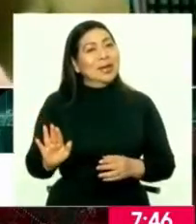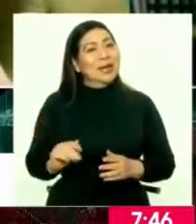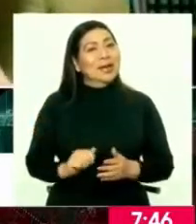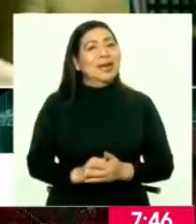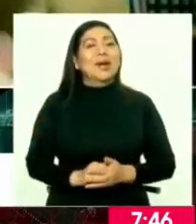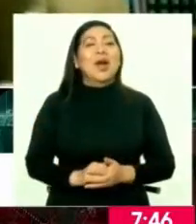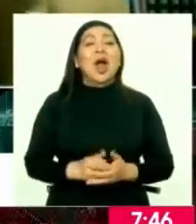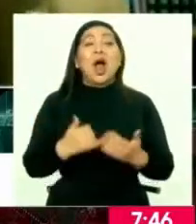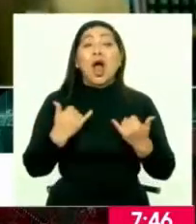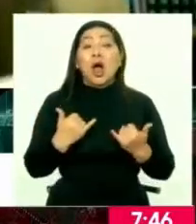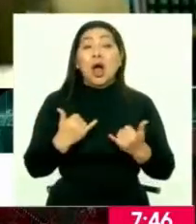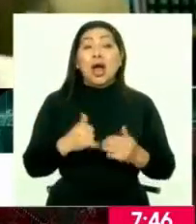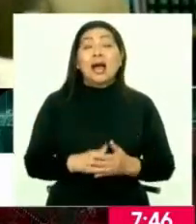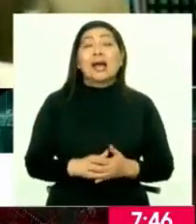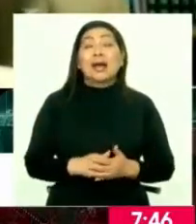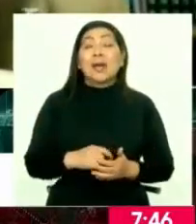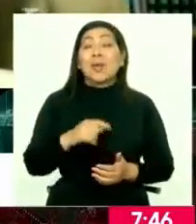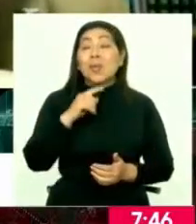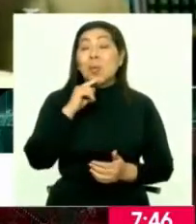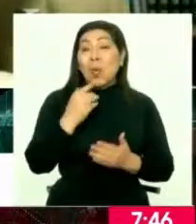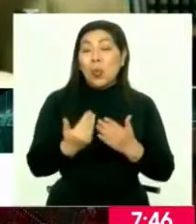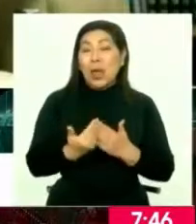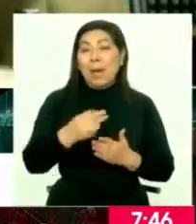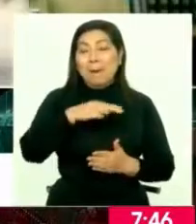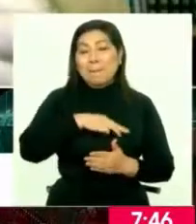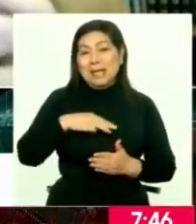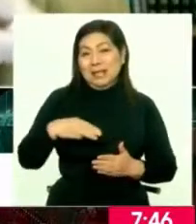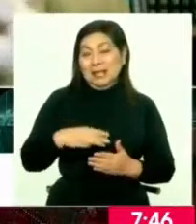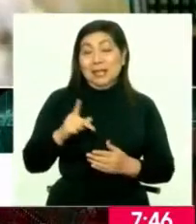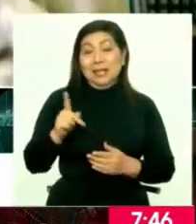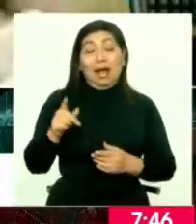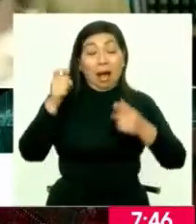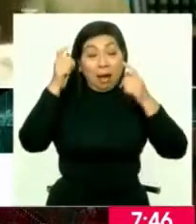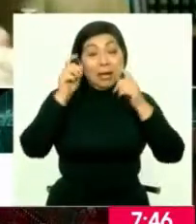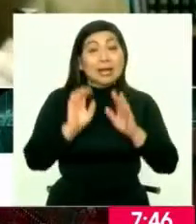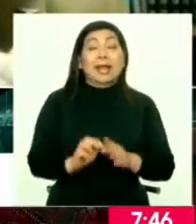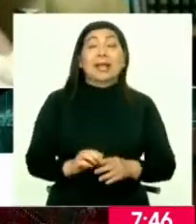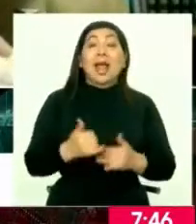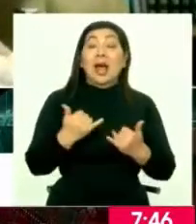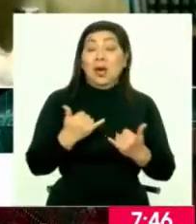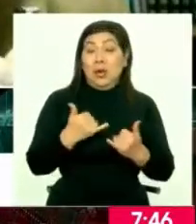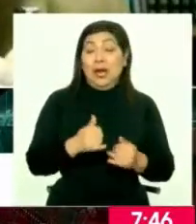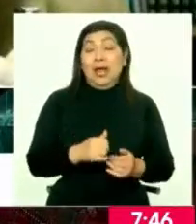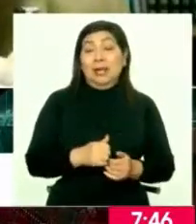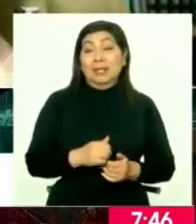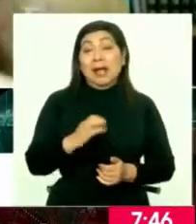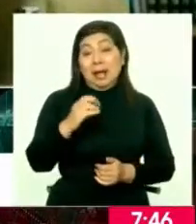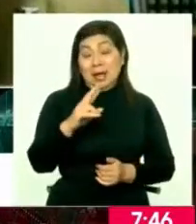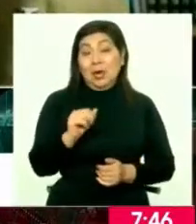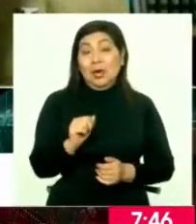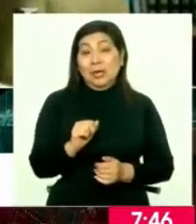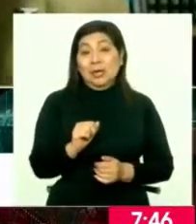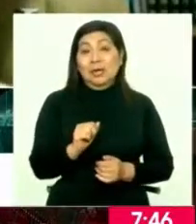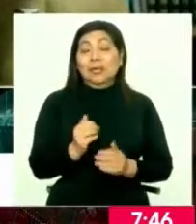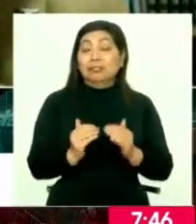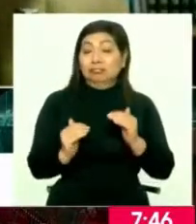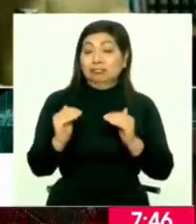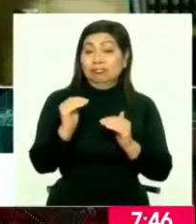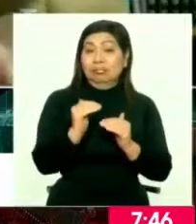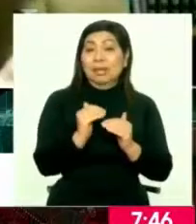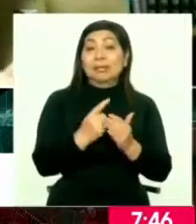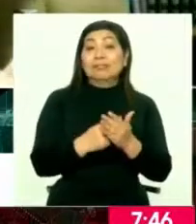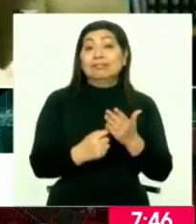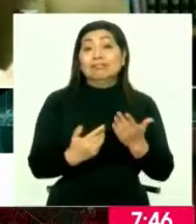antes Boris Johnson, ahora Liz Truss, y el rey, ahora Carlos III, asiente frente a